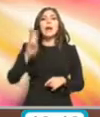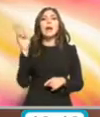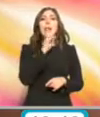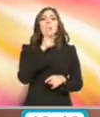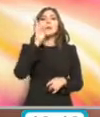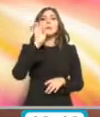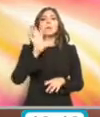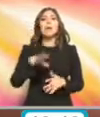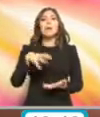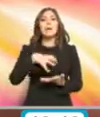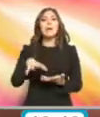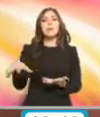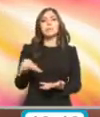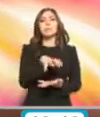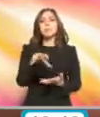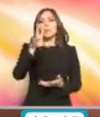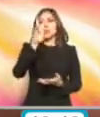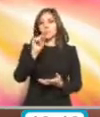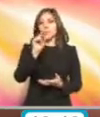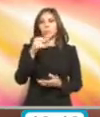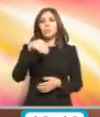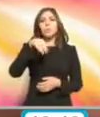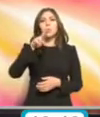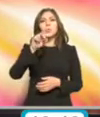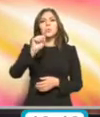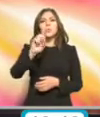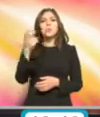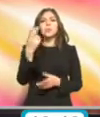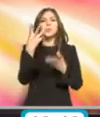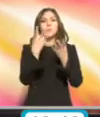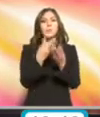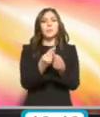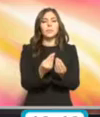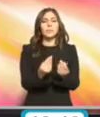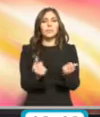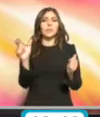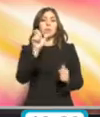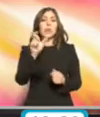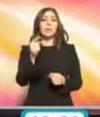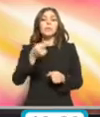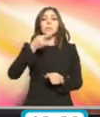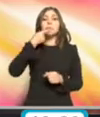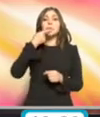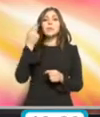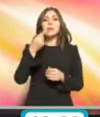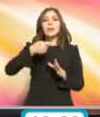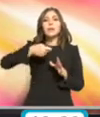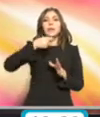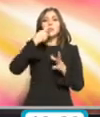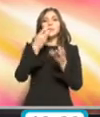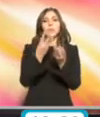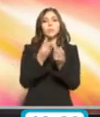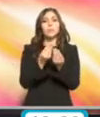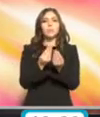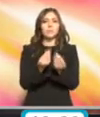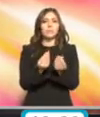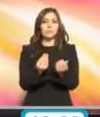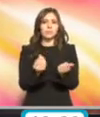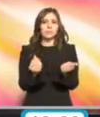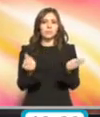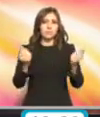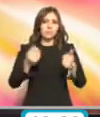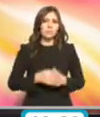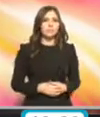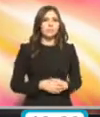como una gelatina y no es lo mismo que una mousse. La mousse se debe de deshacer al momento de probarlo. Así que quede como que se te deshace en la boca, Como, exactamente.